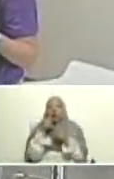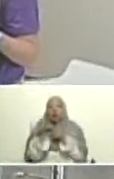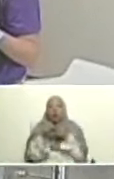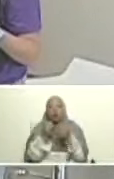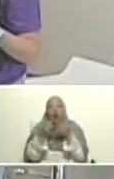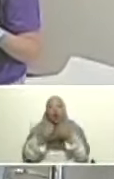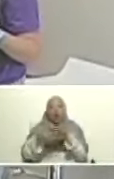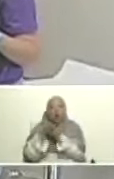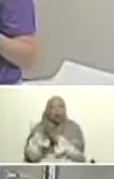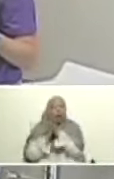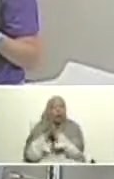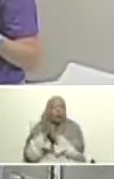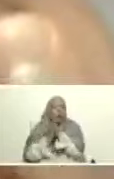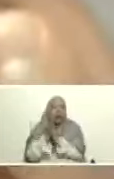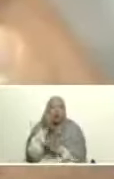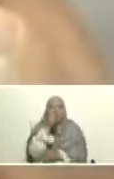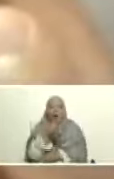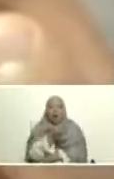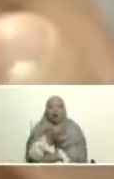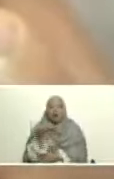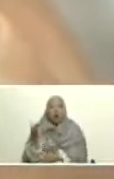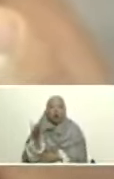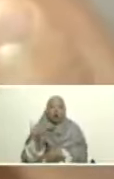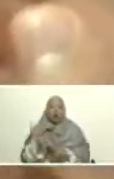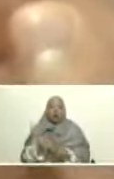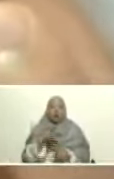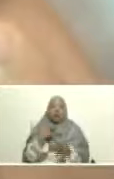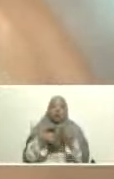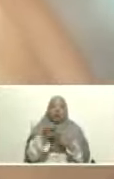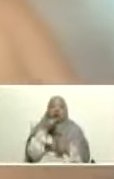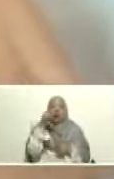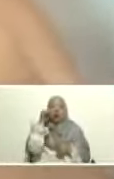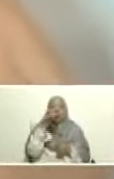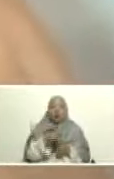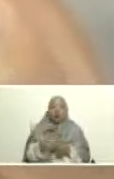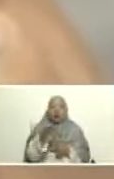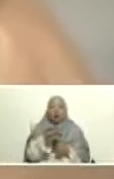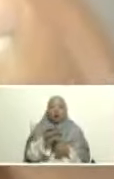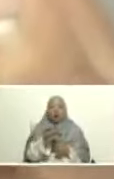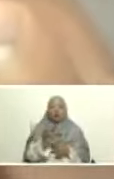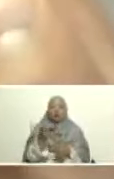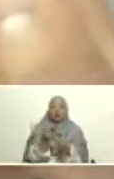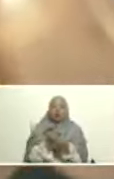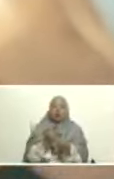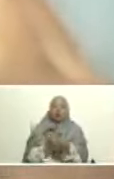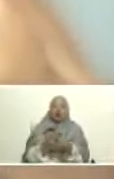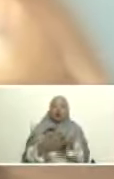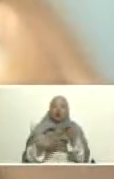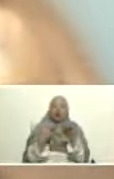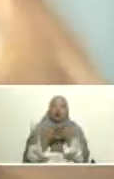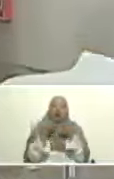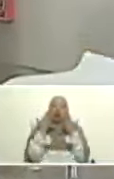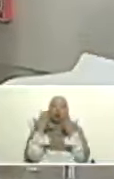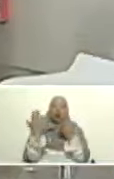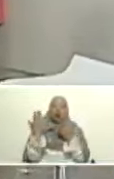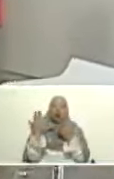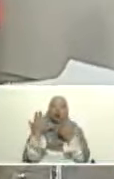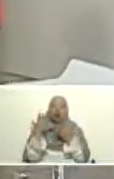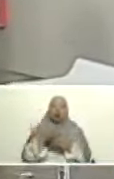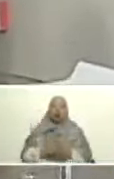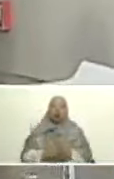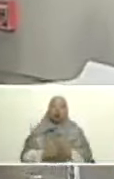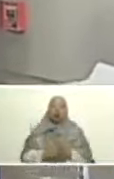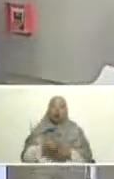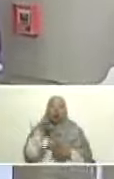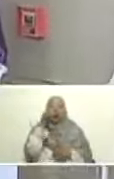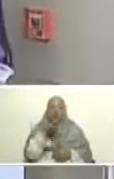Juliana. Exquisito. Como va a ser la recuperación del Esequibo. Todo lo que digo, lo digo en verso.